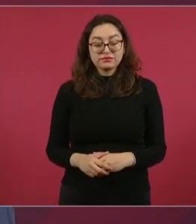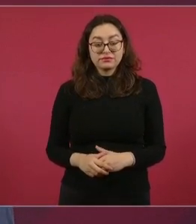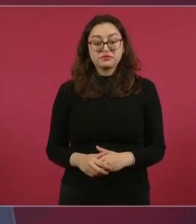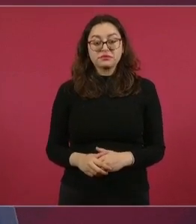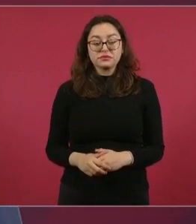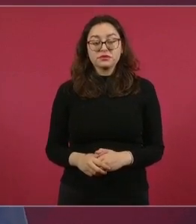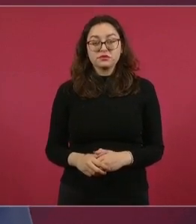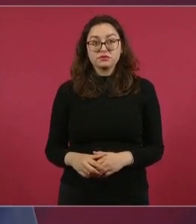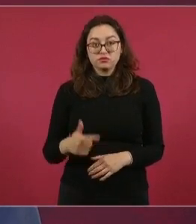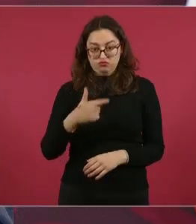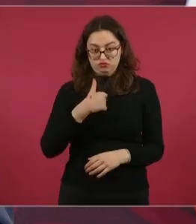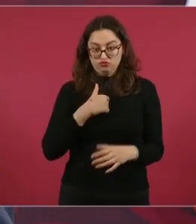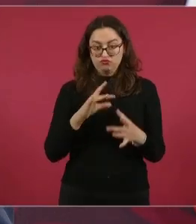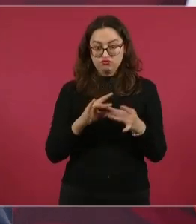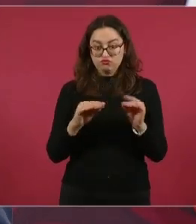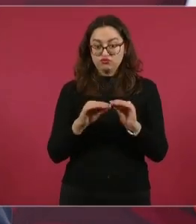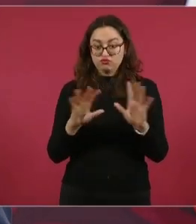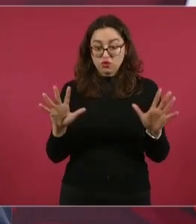mentir,